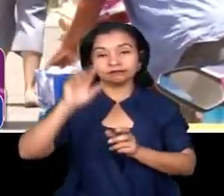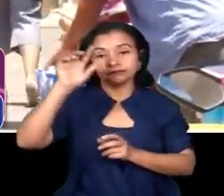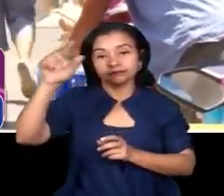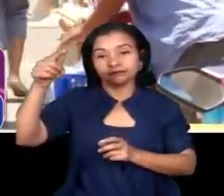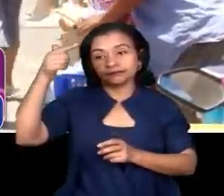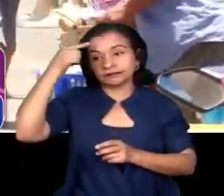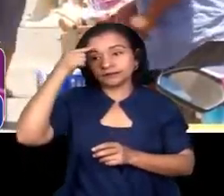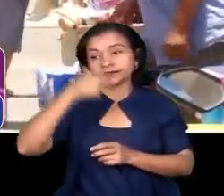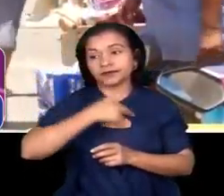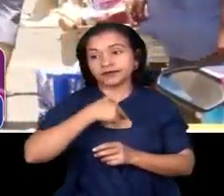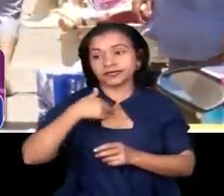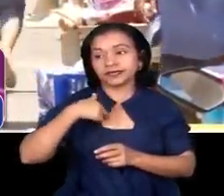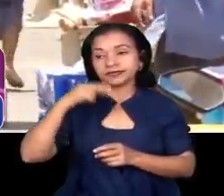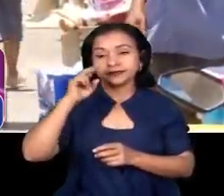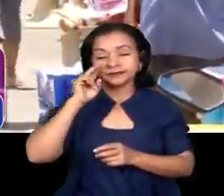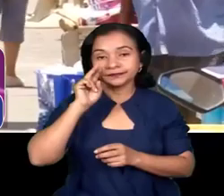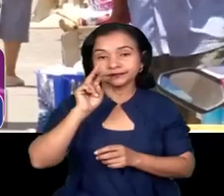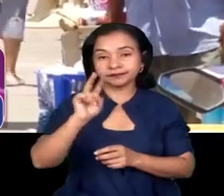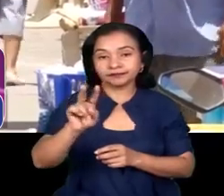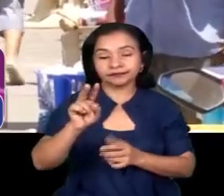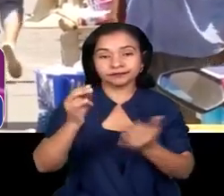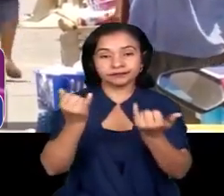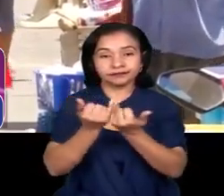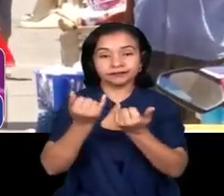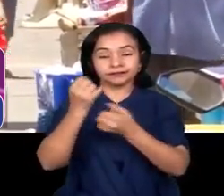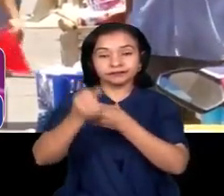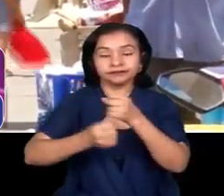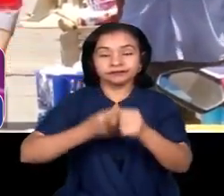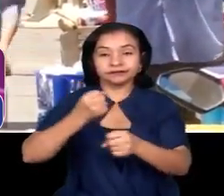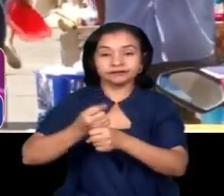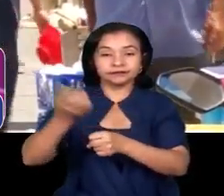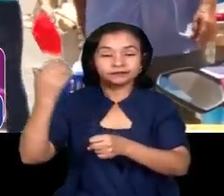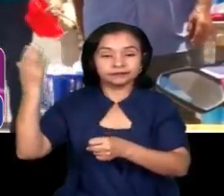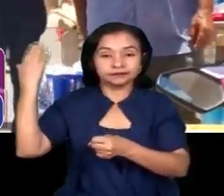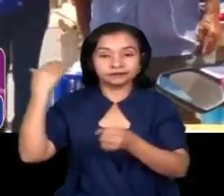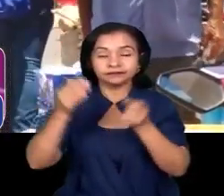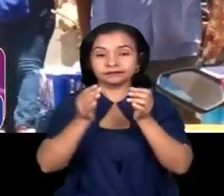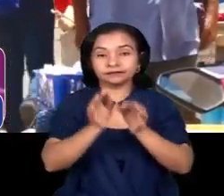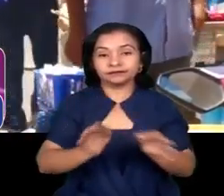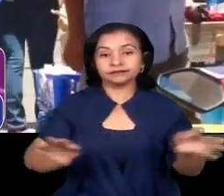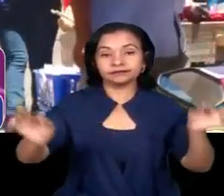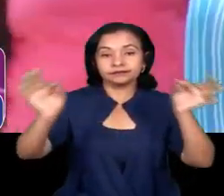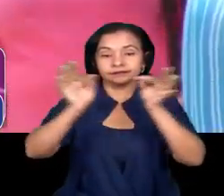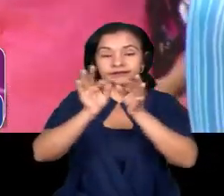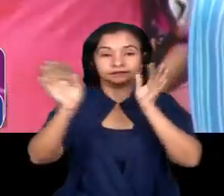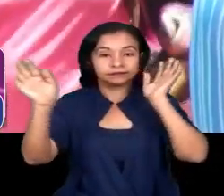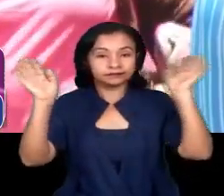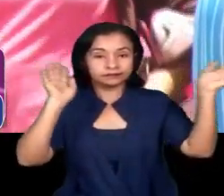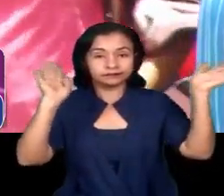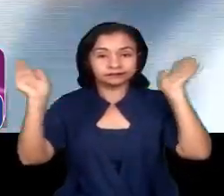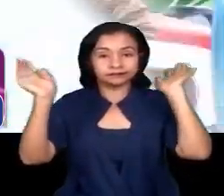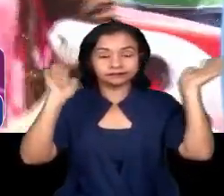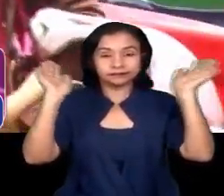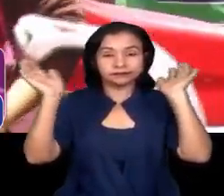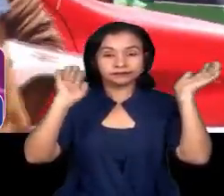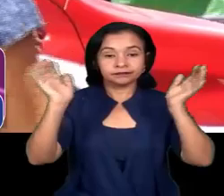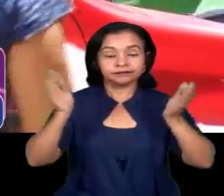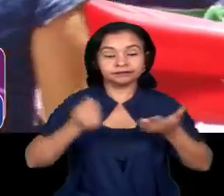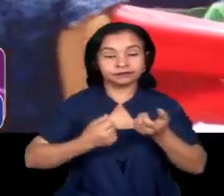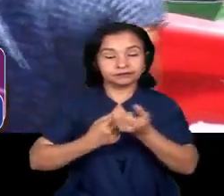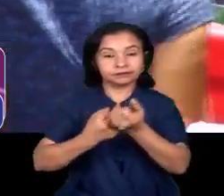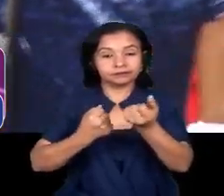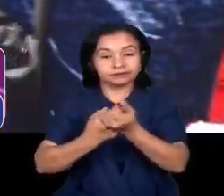ha venido viendo en nosotros desde hace años, viendo la importancia que tiene el mercado, y por eso ha metido mano